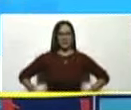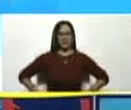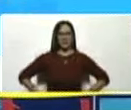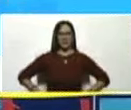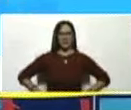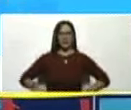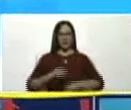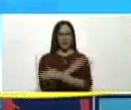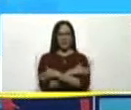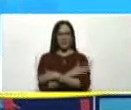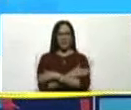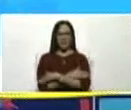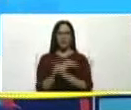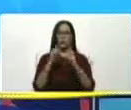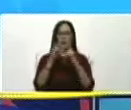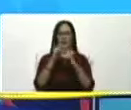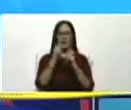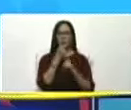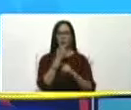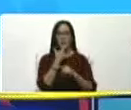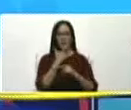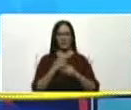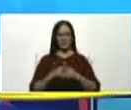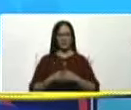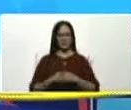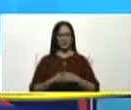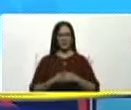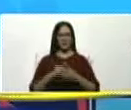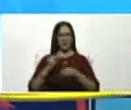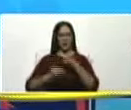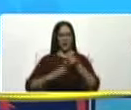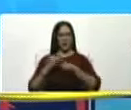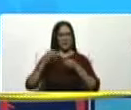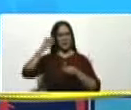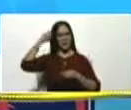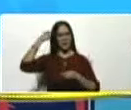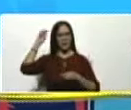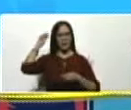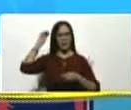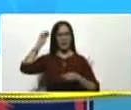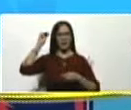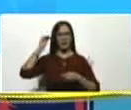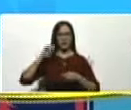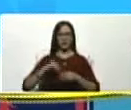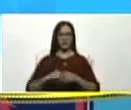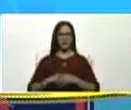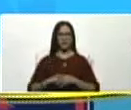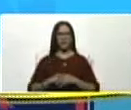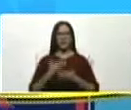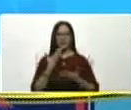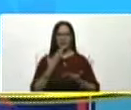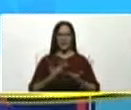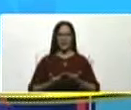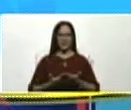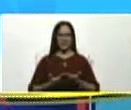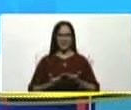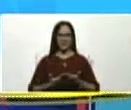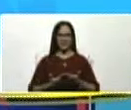muy bonitas, que nos hacen recordar al maestro, al gigante. Gracias.